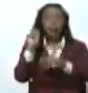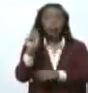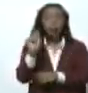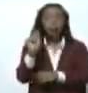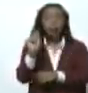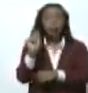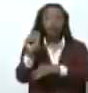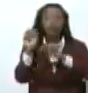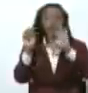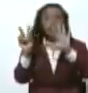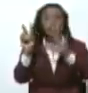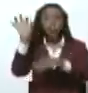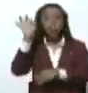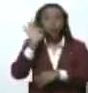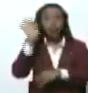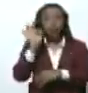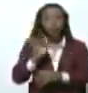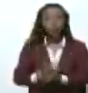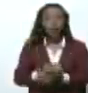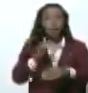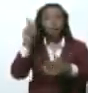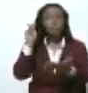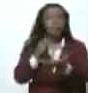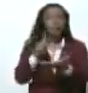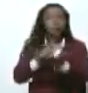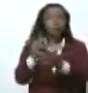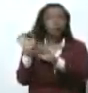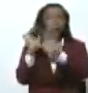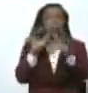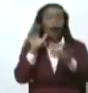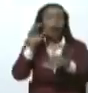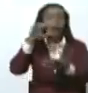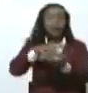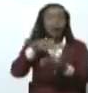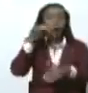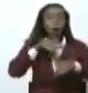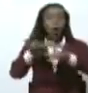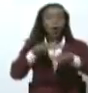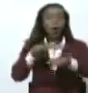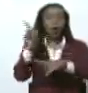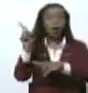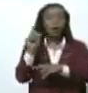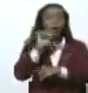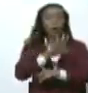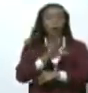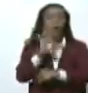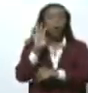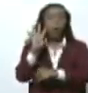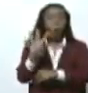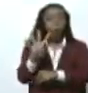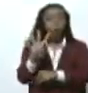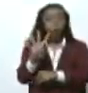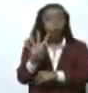37.7%. La participación en el Estado Cojedes fue de